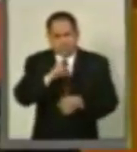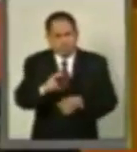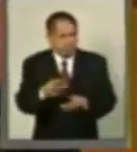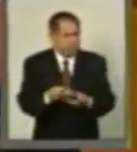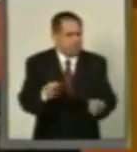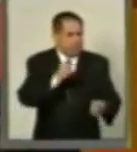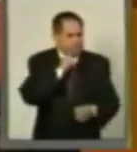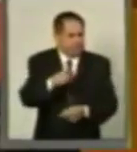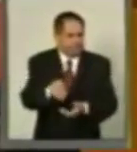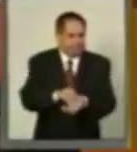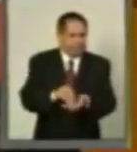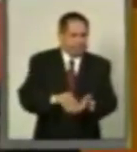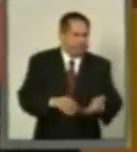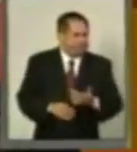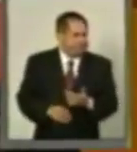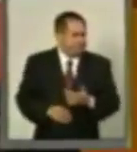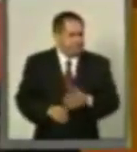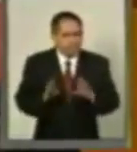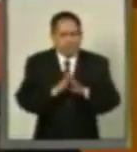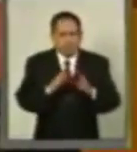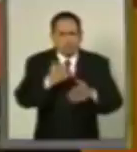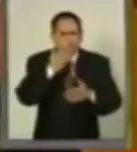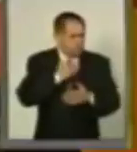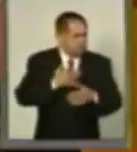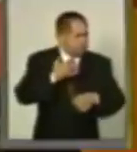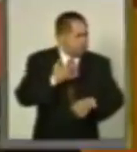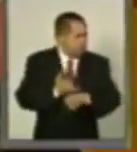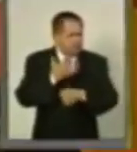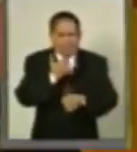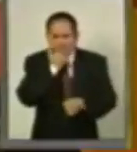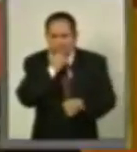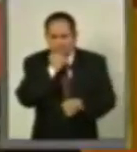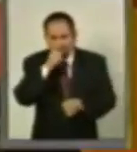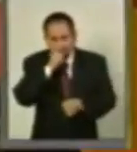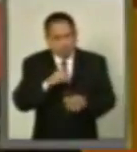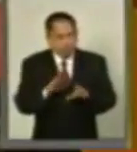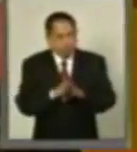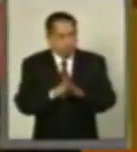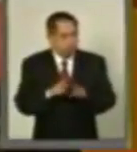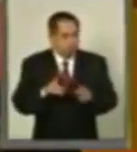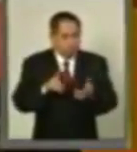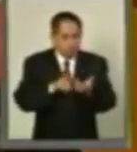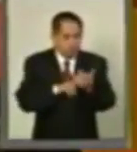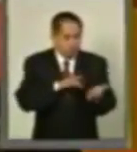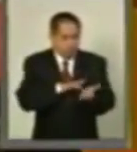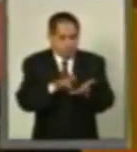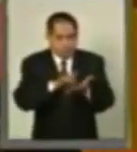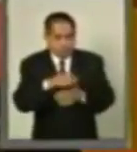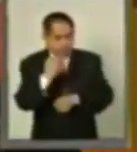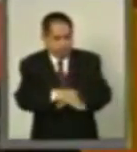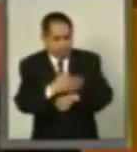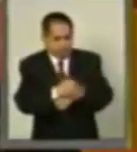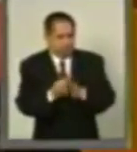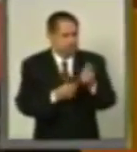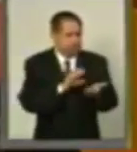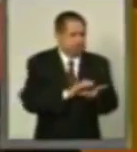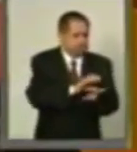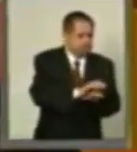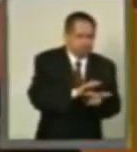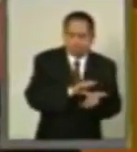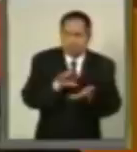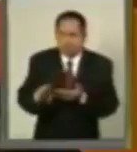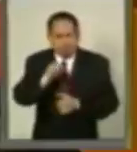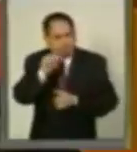llega. Hay censos incompletos o incorrectos donde se dan apoyos provisionales a unos y no